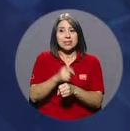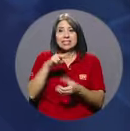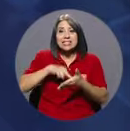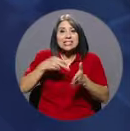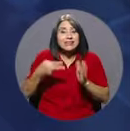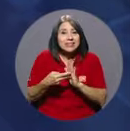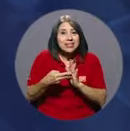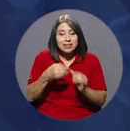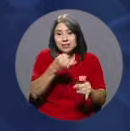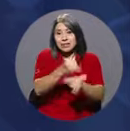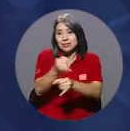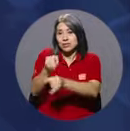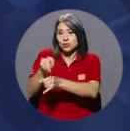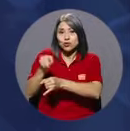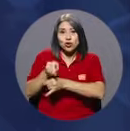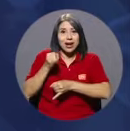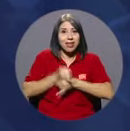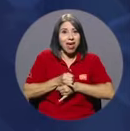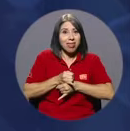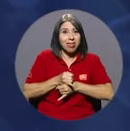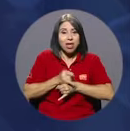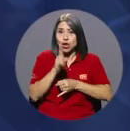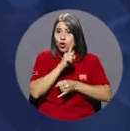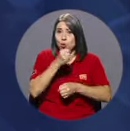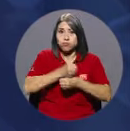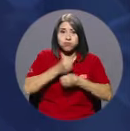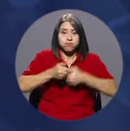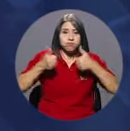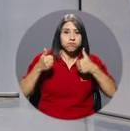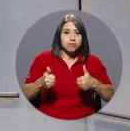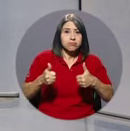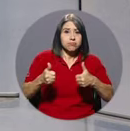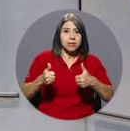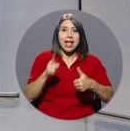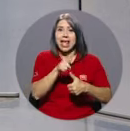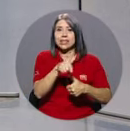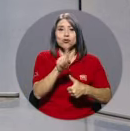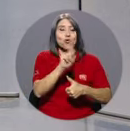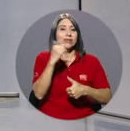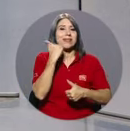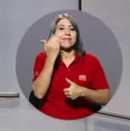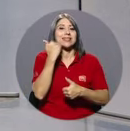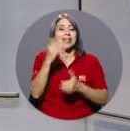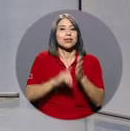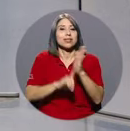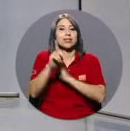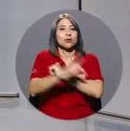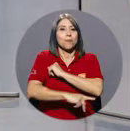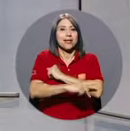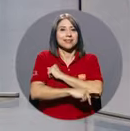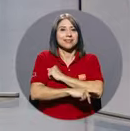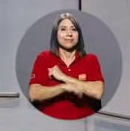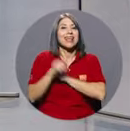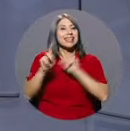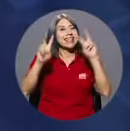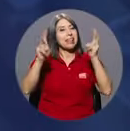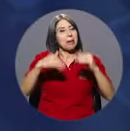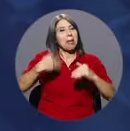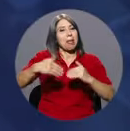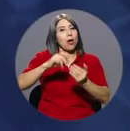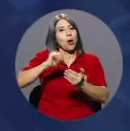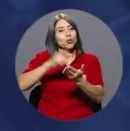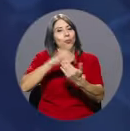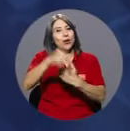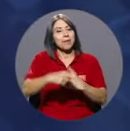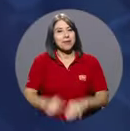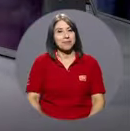funcionando quiere decir que la institucionalidad que la lleva no está siendo eficiente, y eso no está facilitando el desarrollo del país. Entonces yo creo que es un tema que tal vez para otro